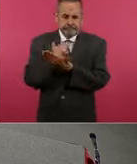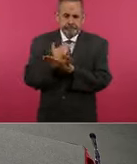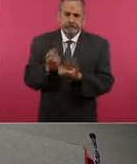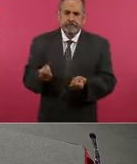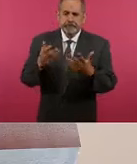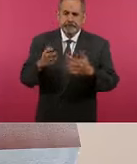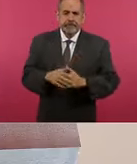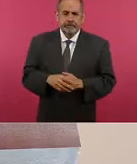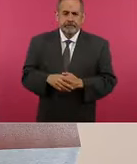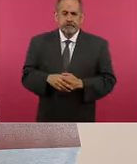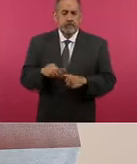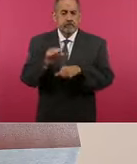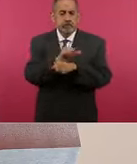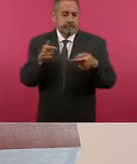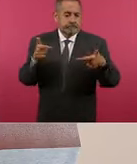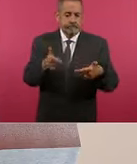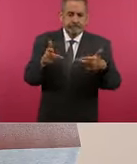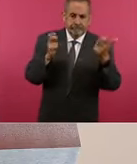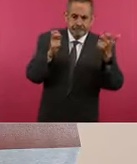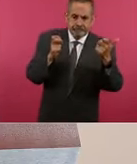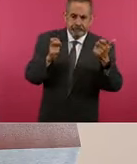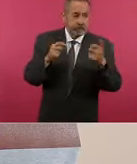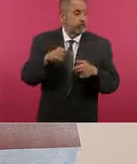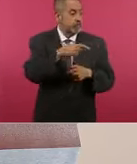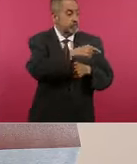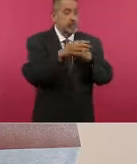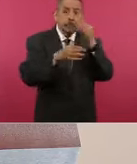y robo de vehículos, pero eso no se dice.